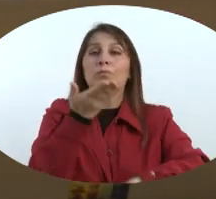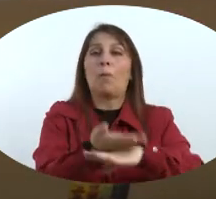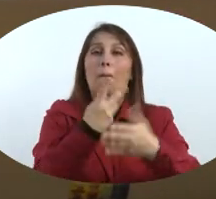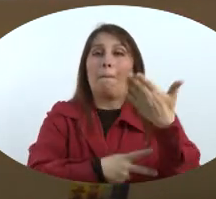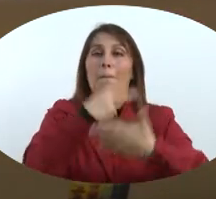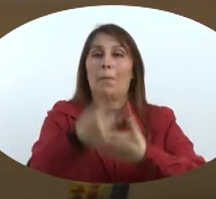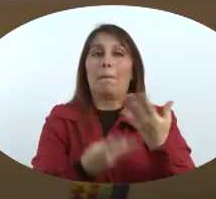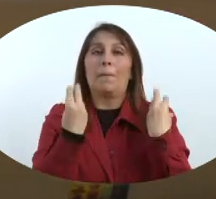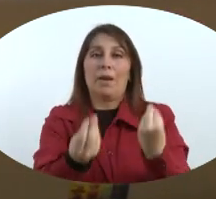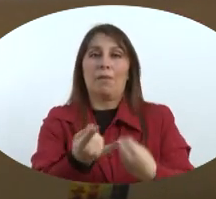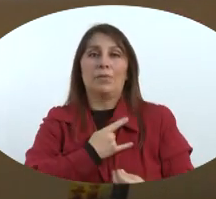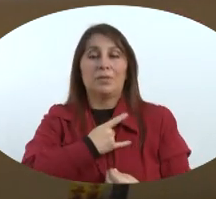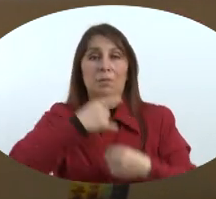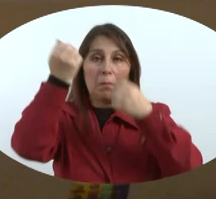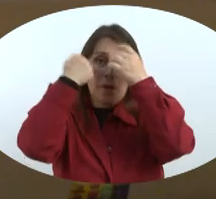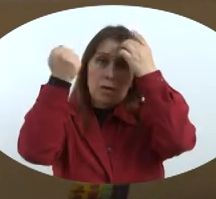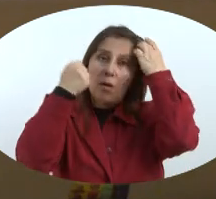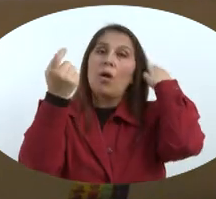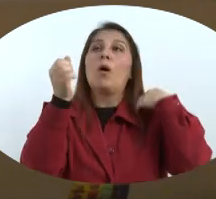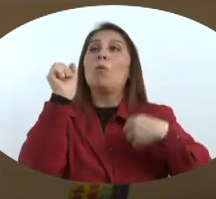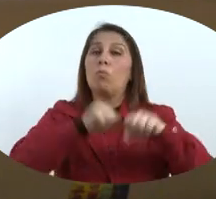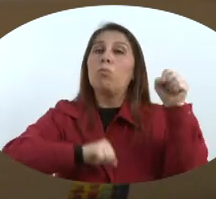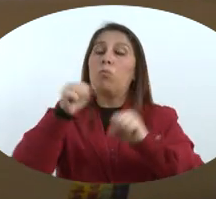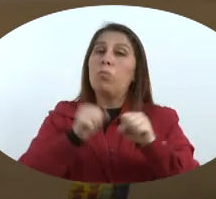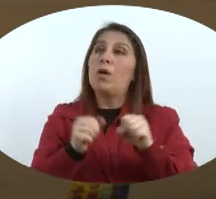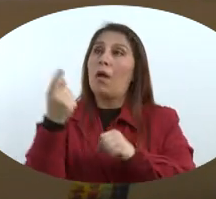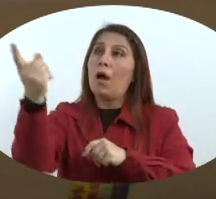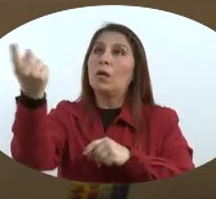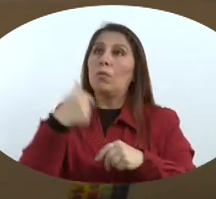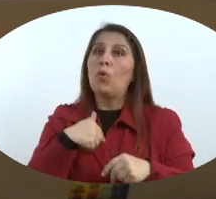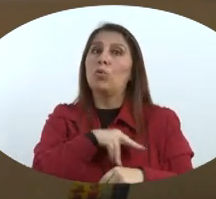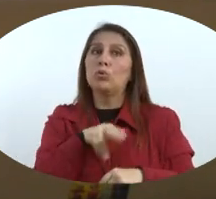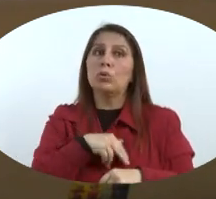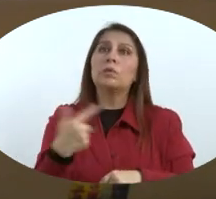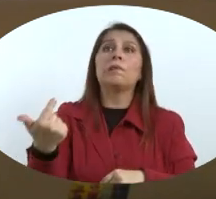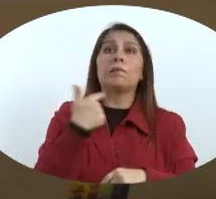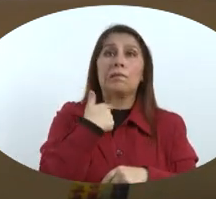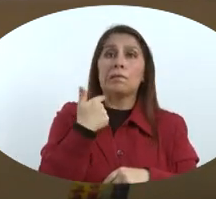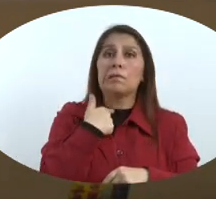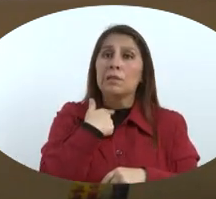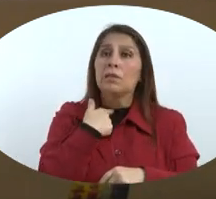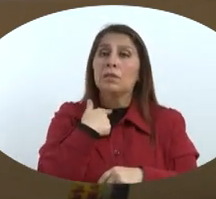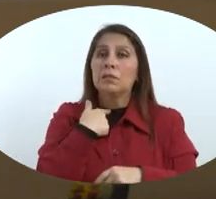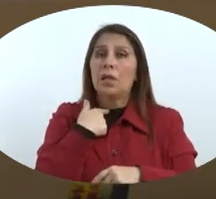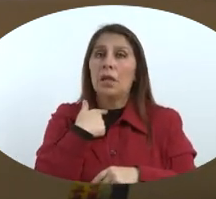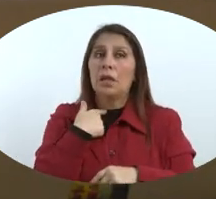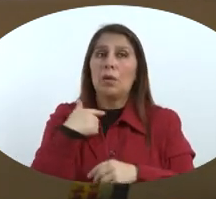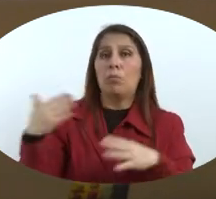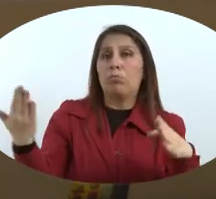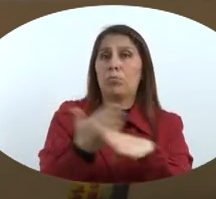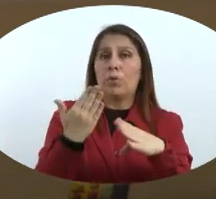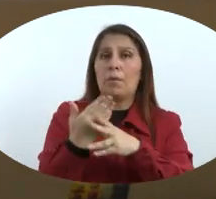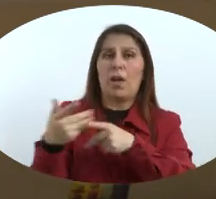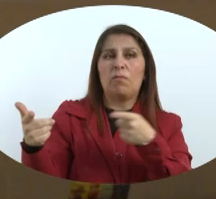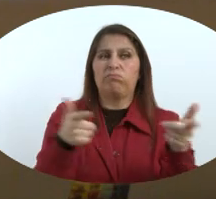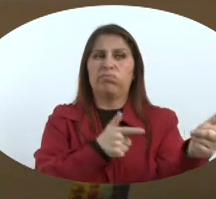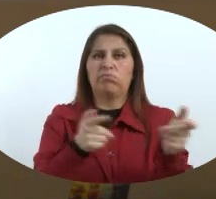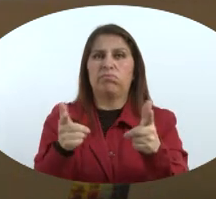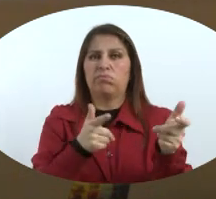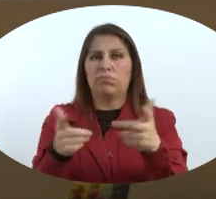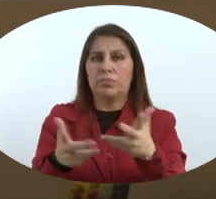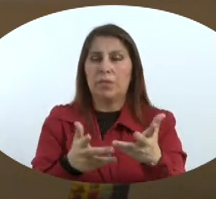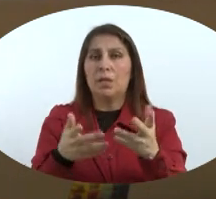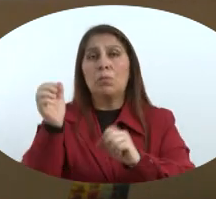puedan adscribirse como víctima colectiva del conflicto armado y en ese sentido también poder entrar en un proceso de